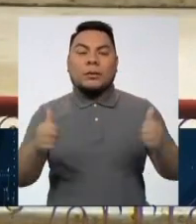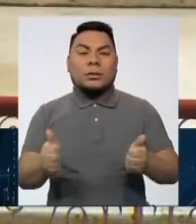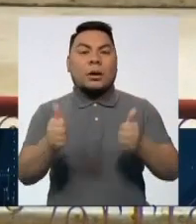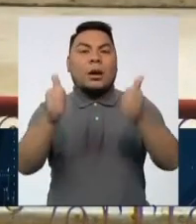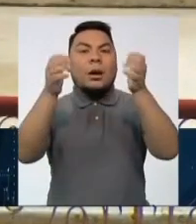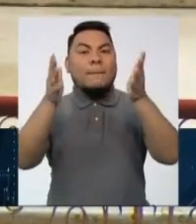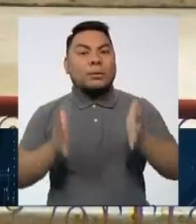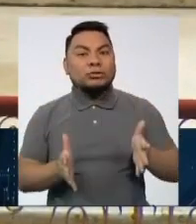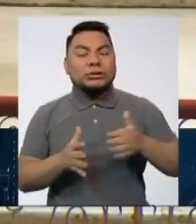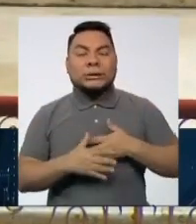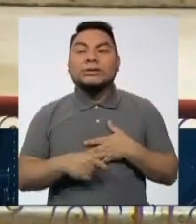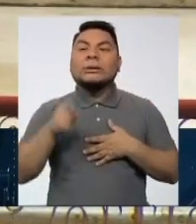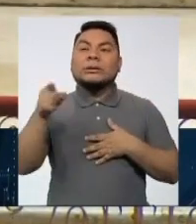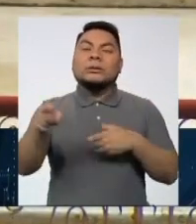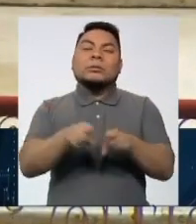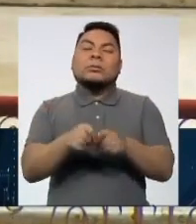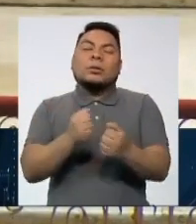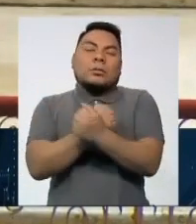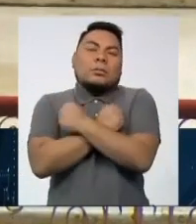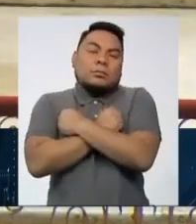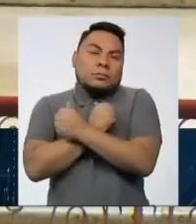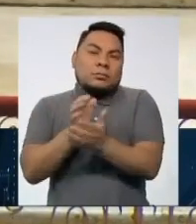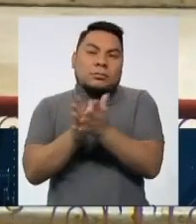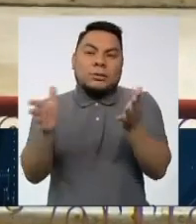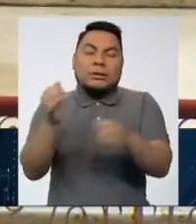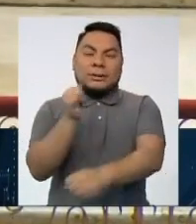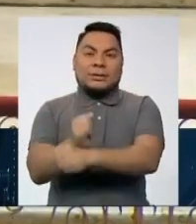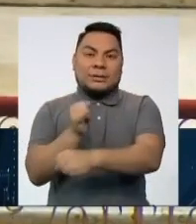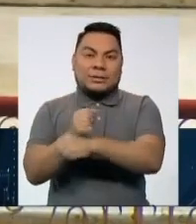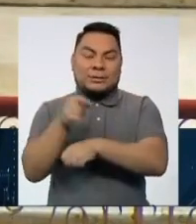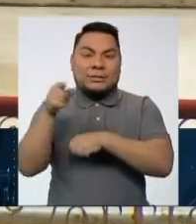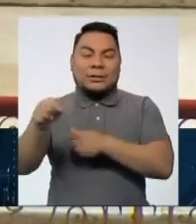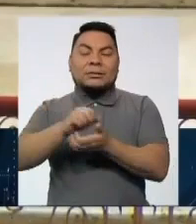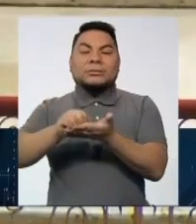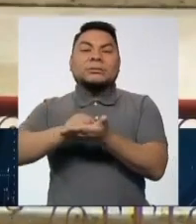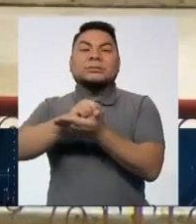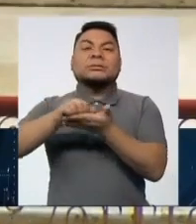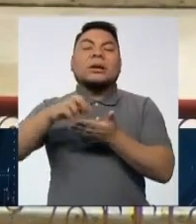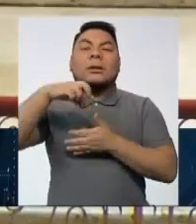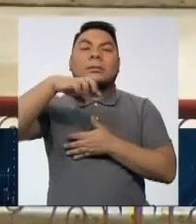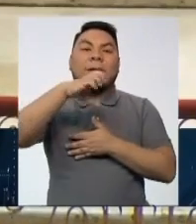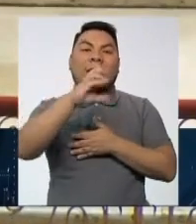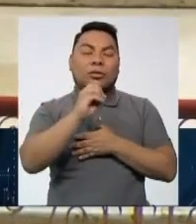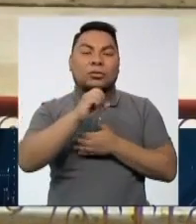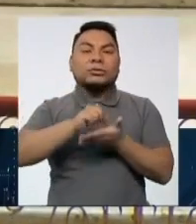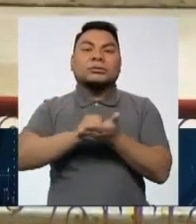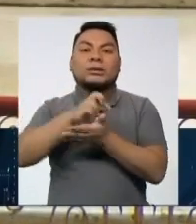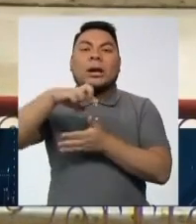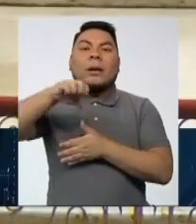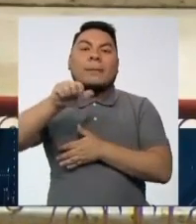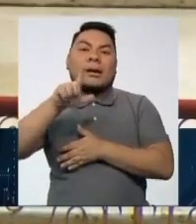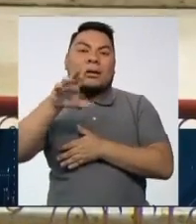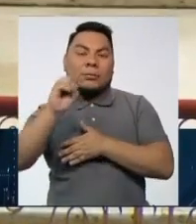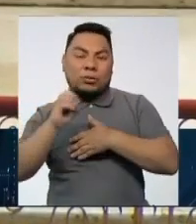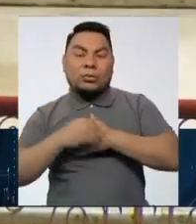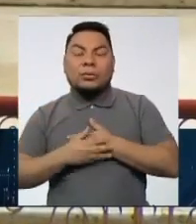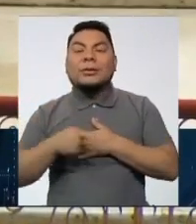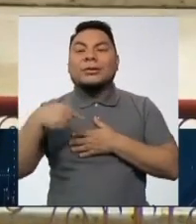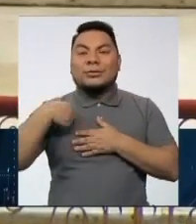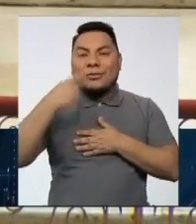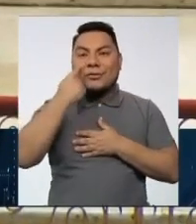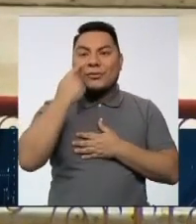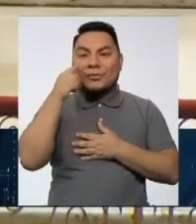apóstoles y a esta muy querida y entrañable iglesia de San Pedro y San Pablo, donde conocí a